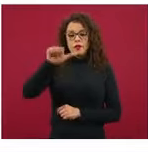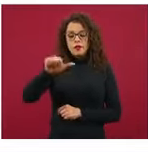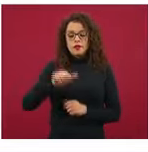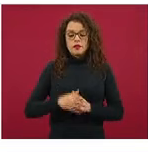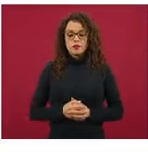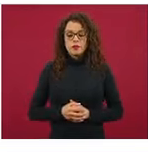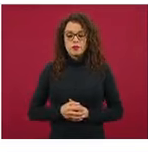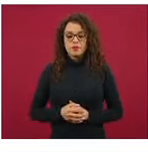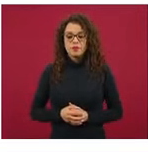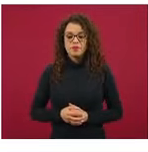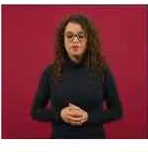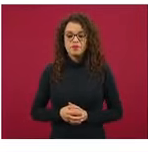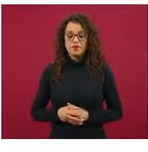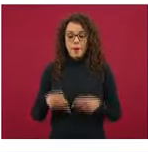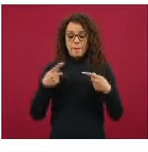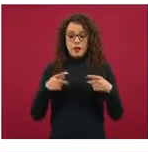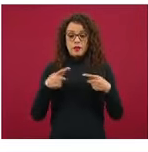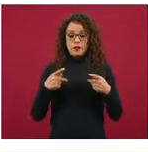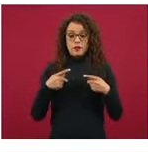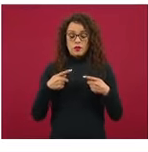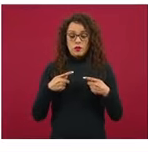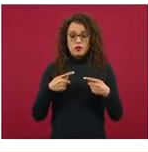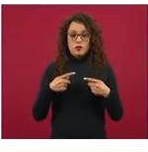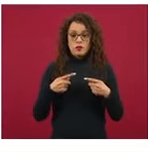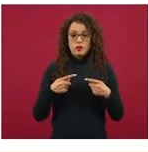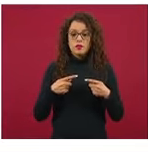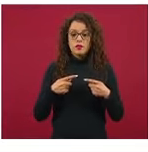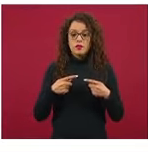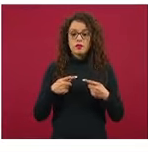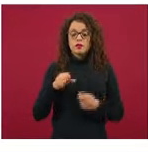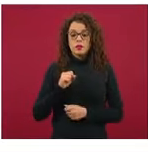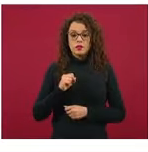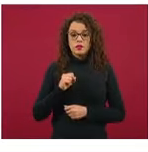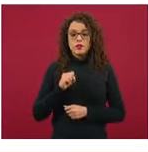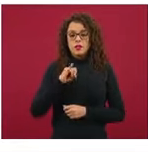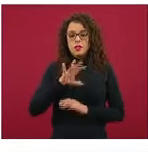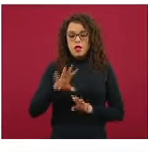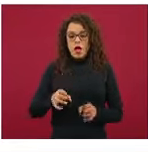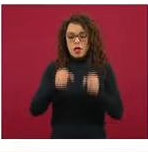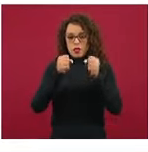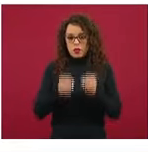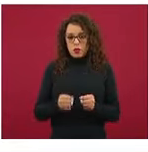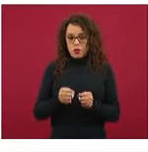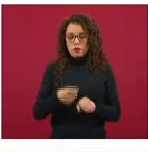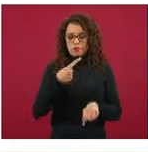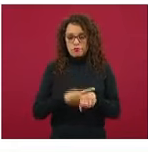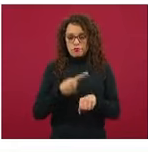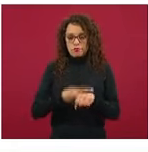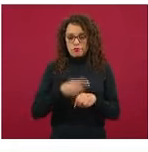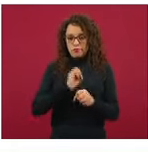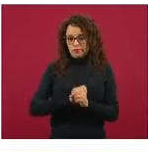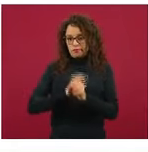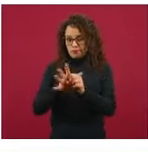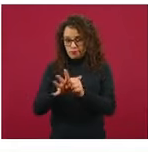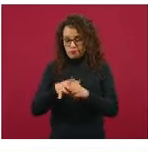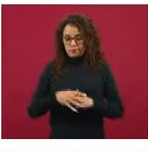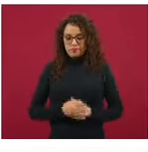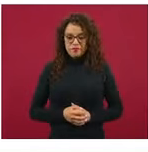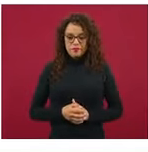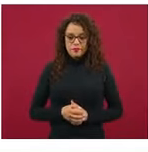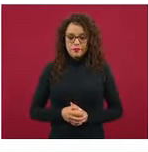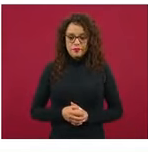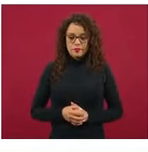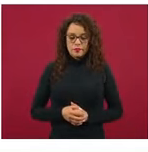140.196 las personas profesionales de la salud que han sido confirmadas a COVID-19. Aquí es importante hacer